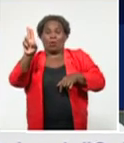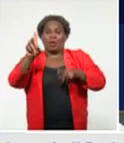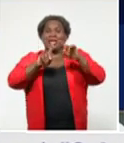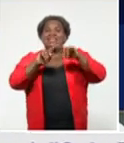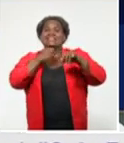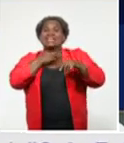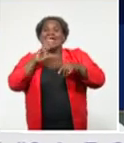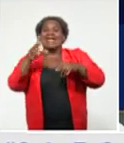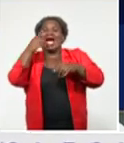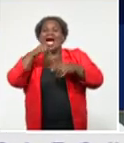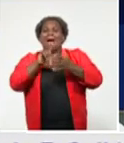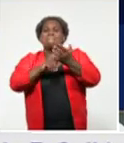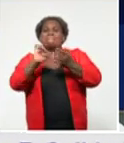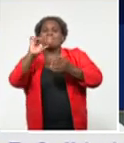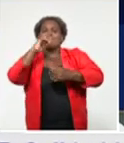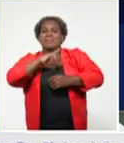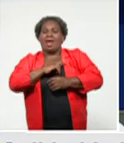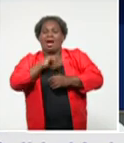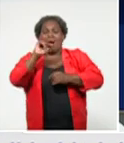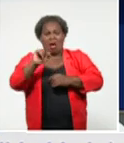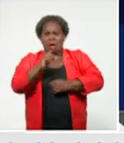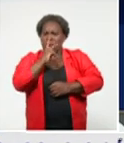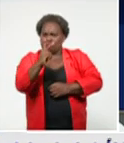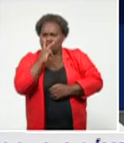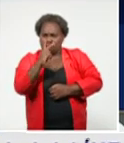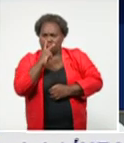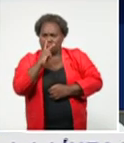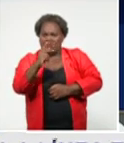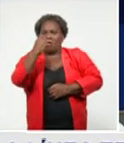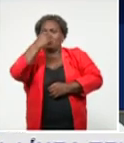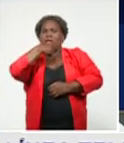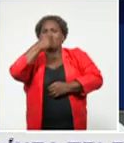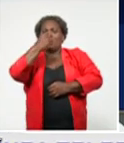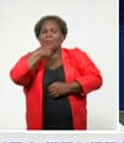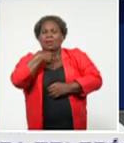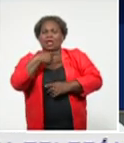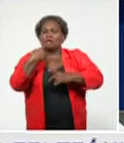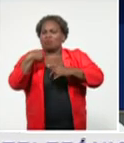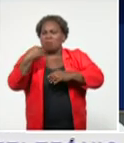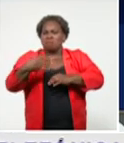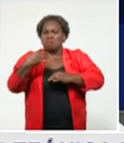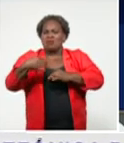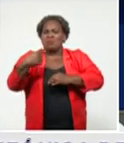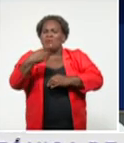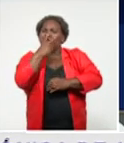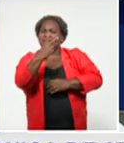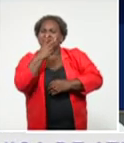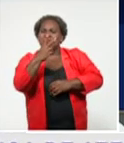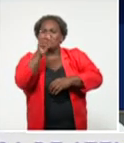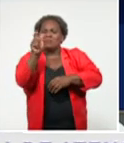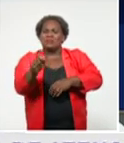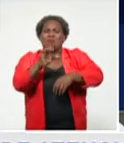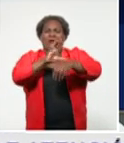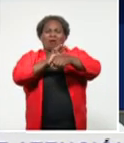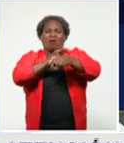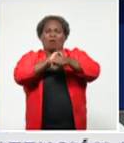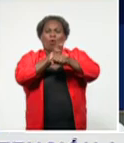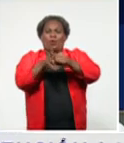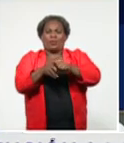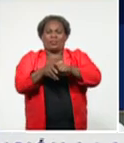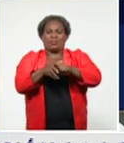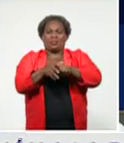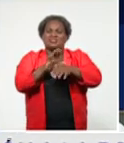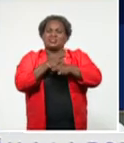aplican los protocolos de tratamiento que nos han permitido llevar 14 días sin